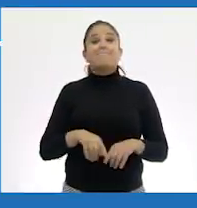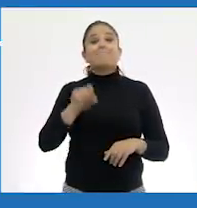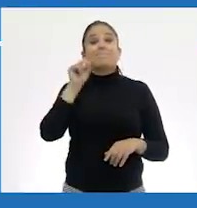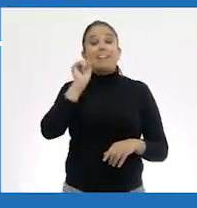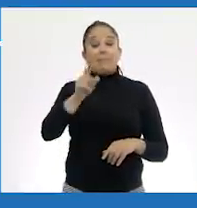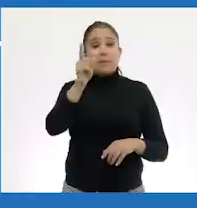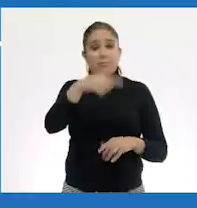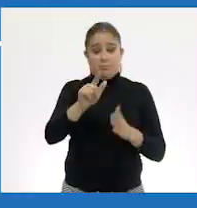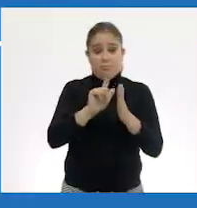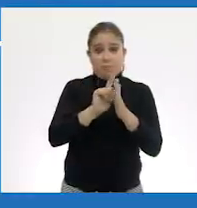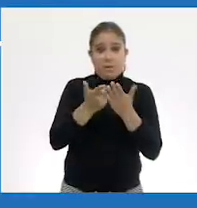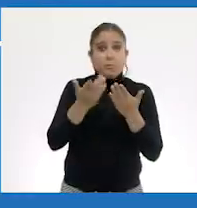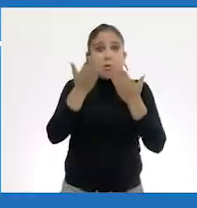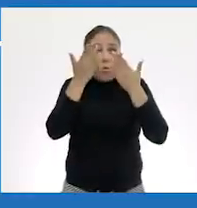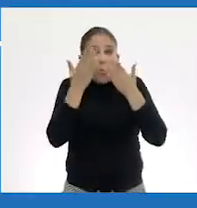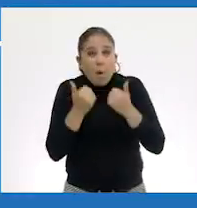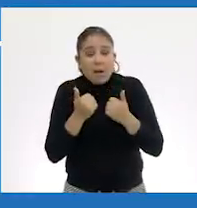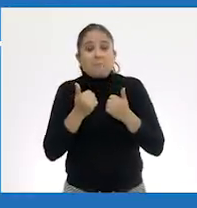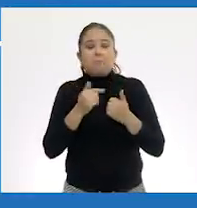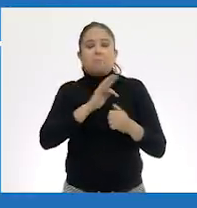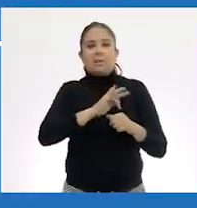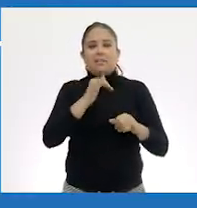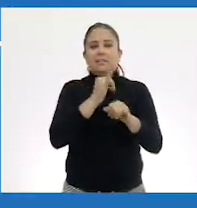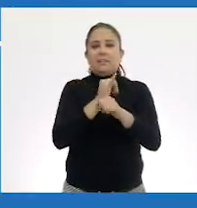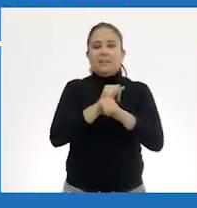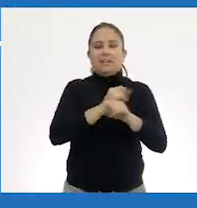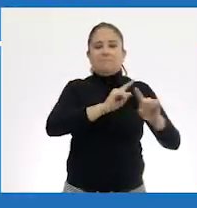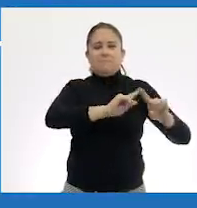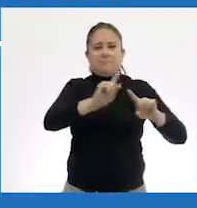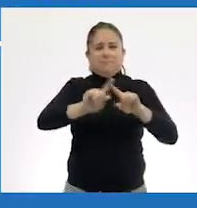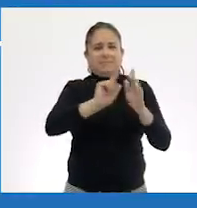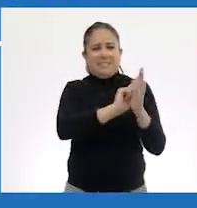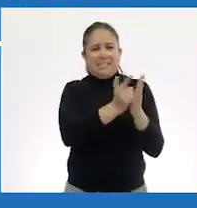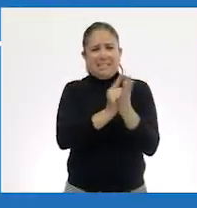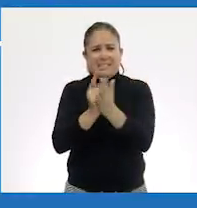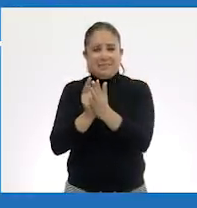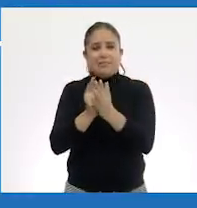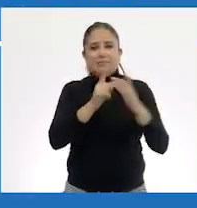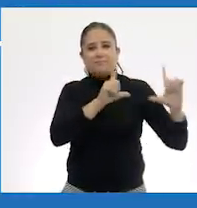También puedes encontrar los libros de texto en la página